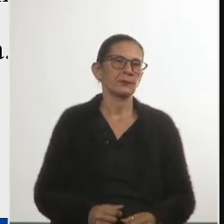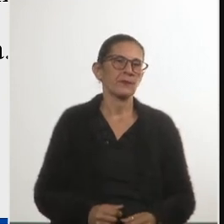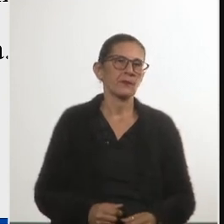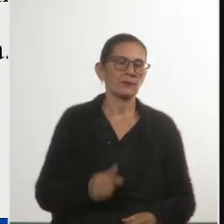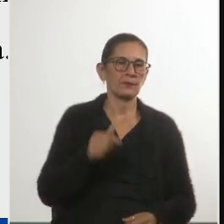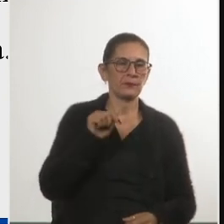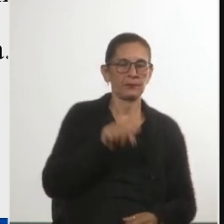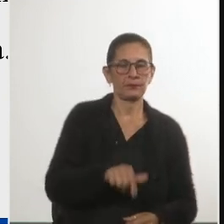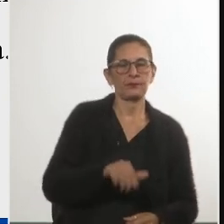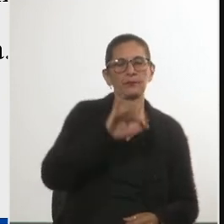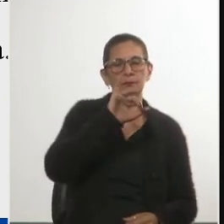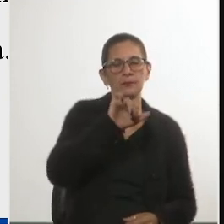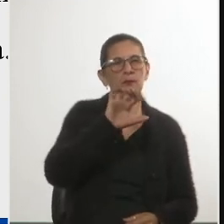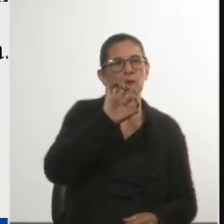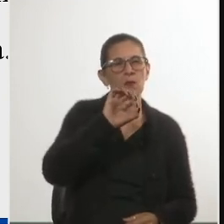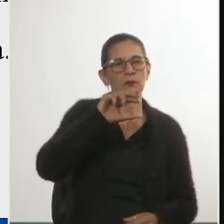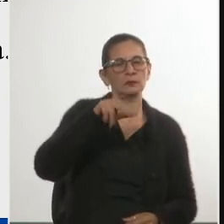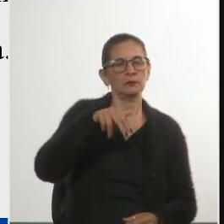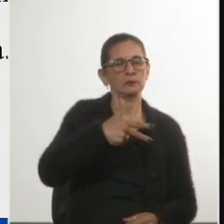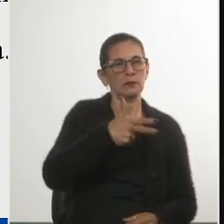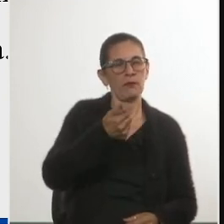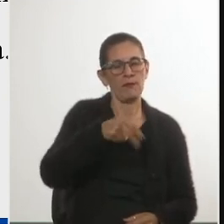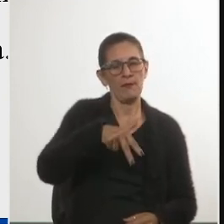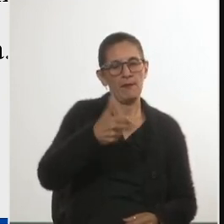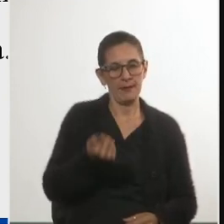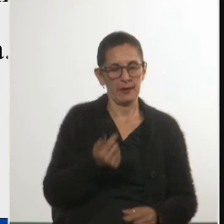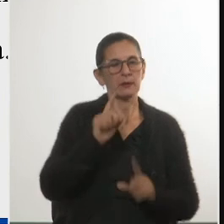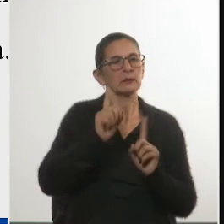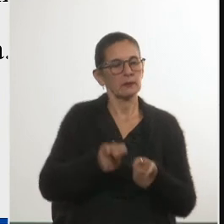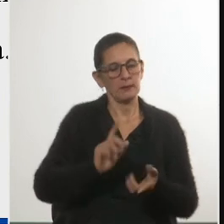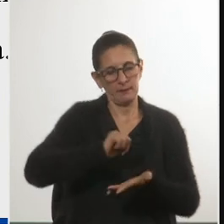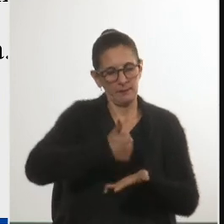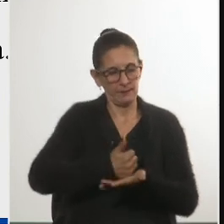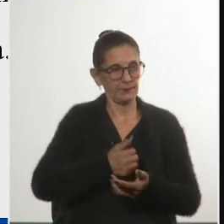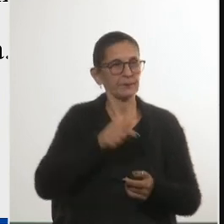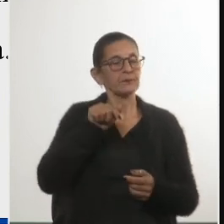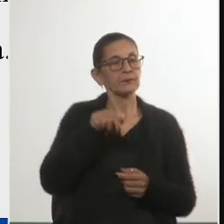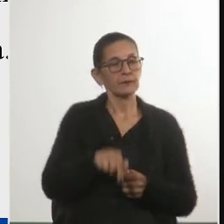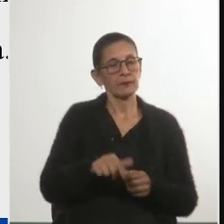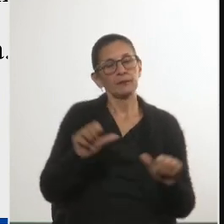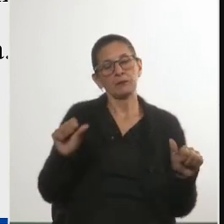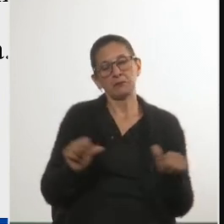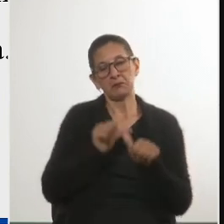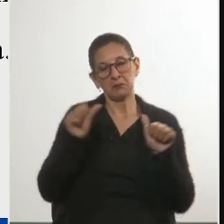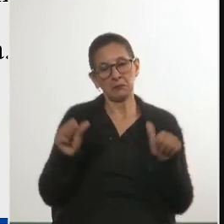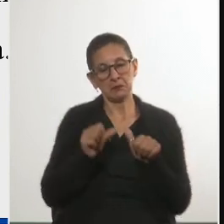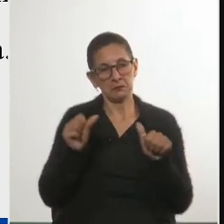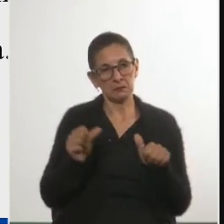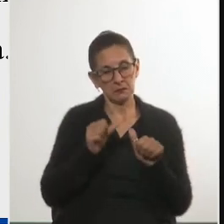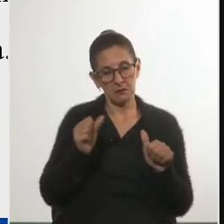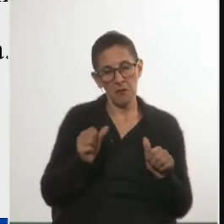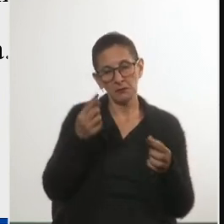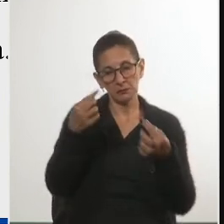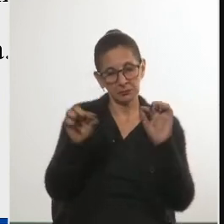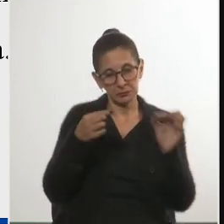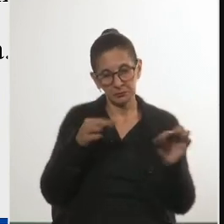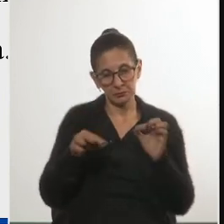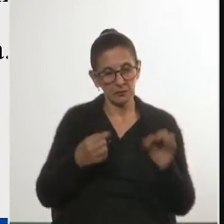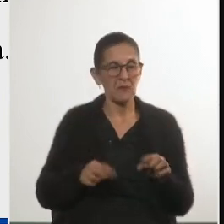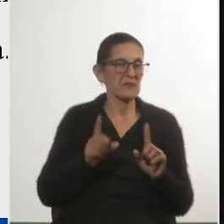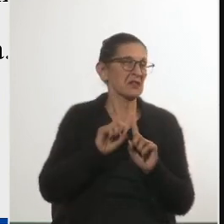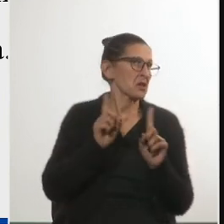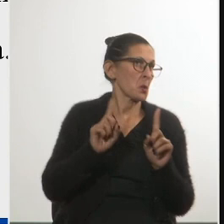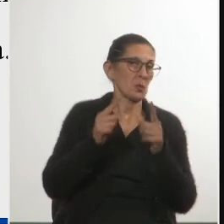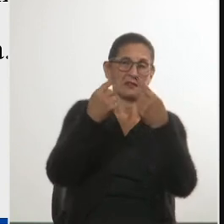La señora Joana Rodríguez desde Lima también está presente. Se nos hacen unas consideraciones que no son